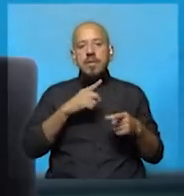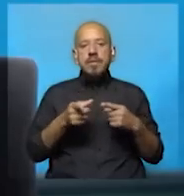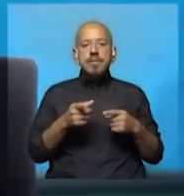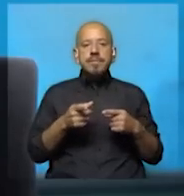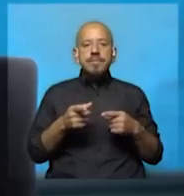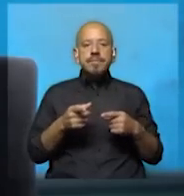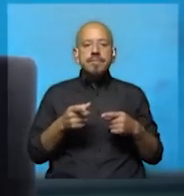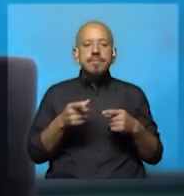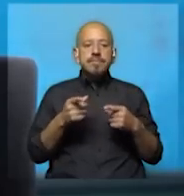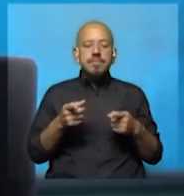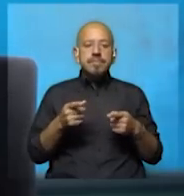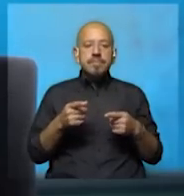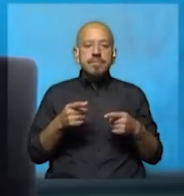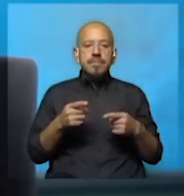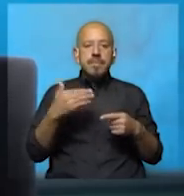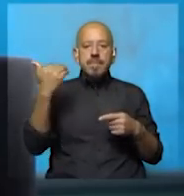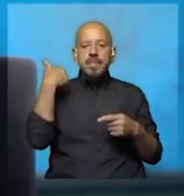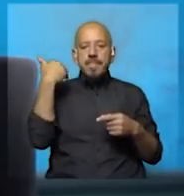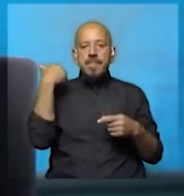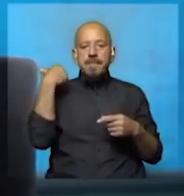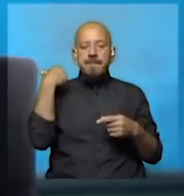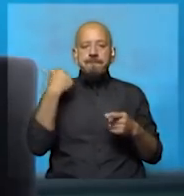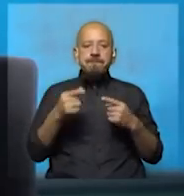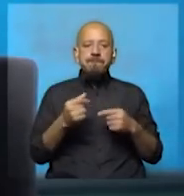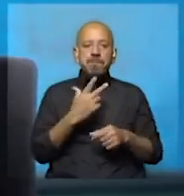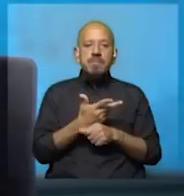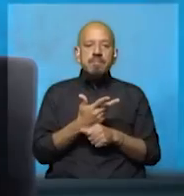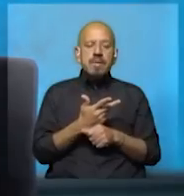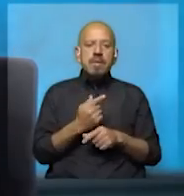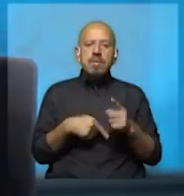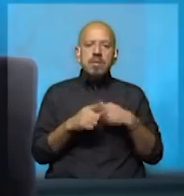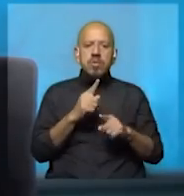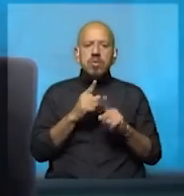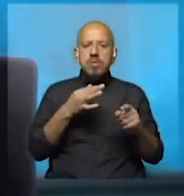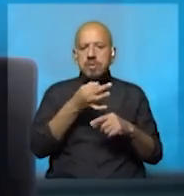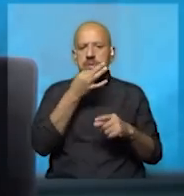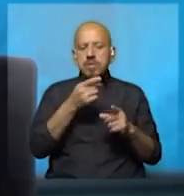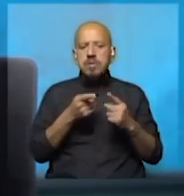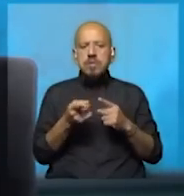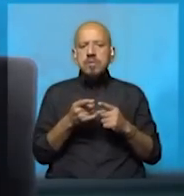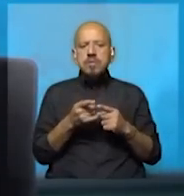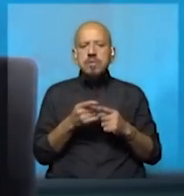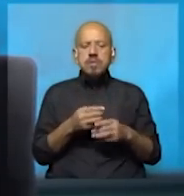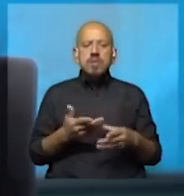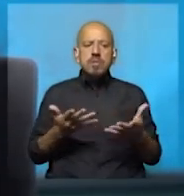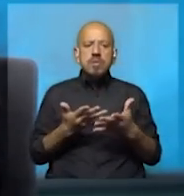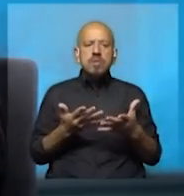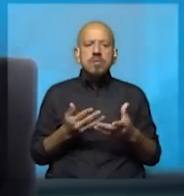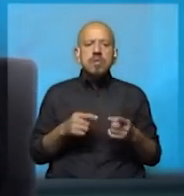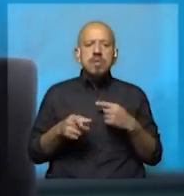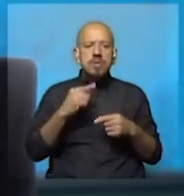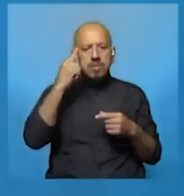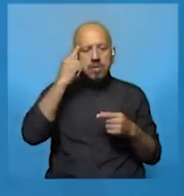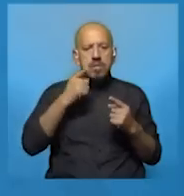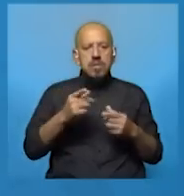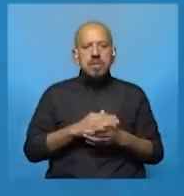En ese sentido y en el caso astesiano fue imputado por tres delitos pero no se habla de lavado de activos al menos hasta ahora qué lectura